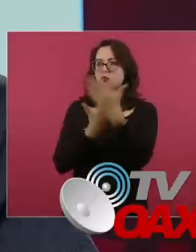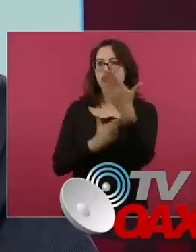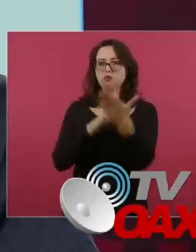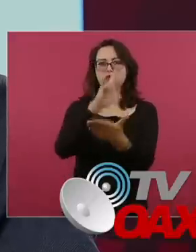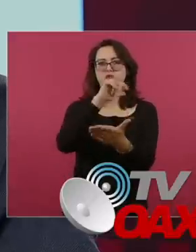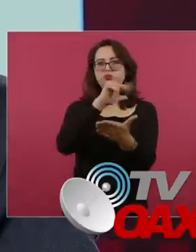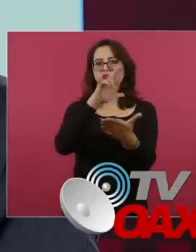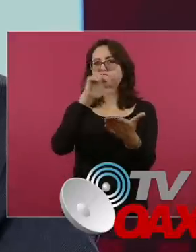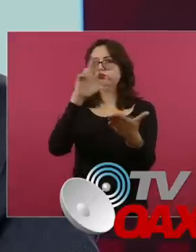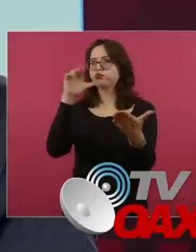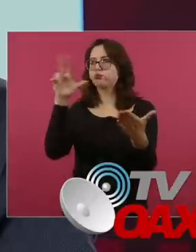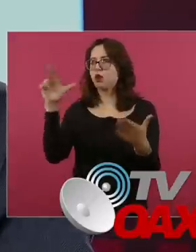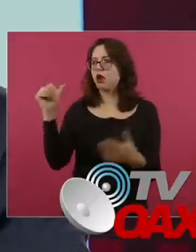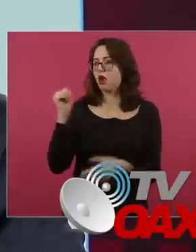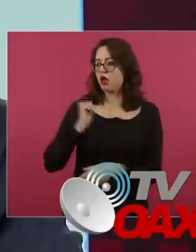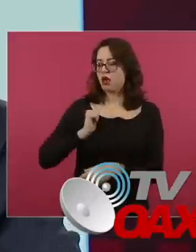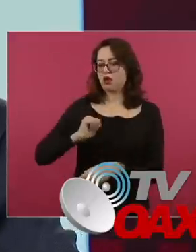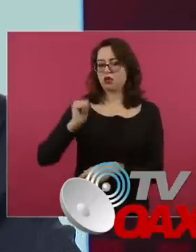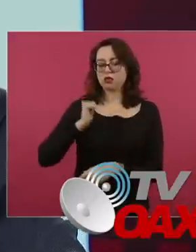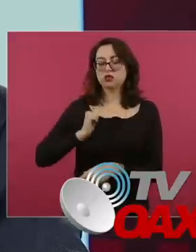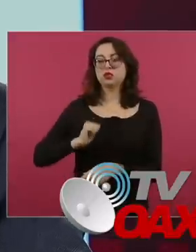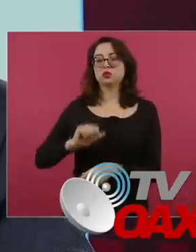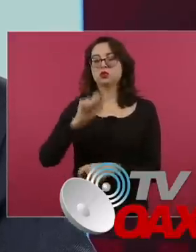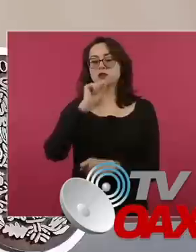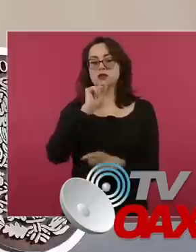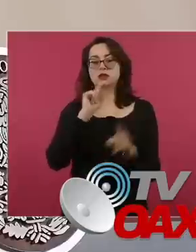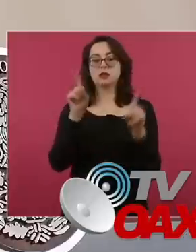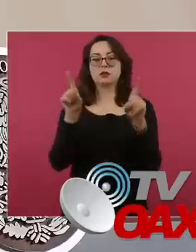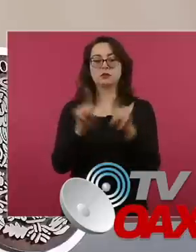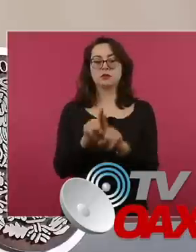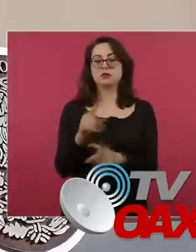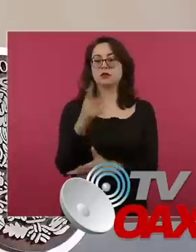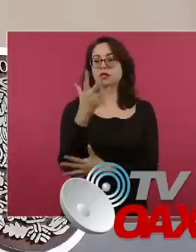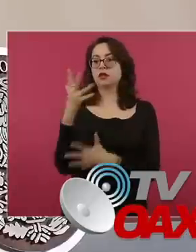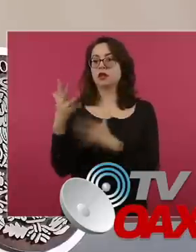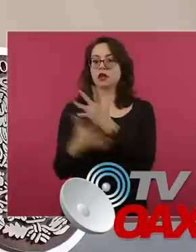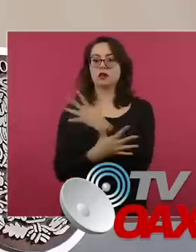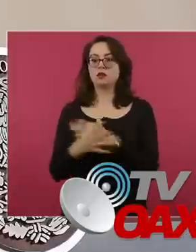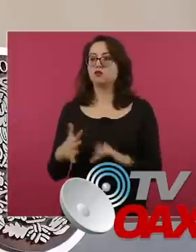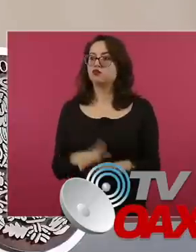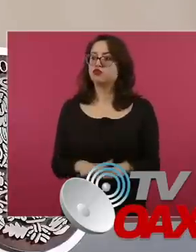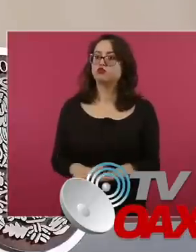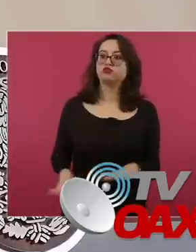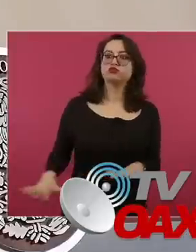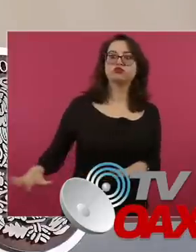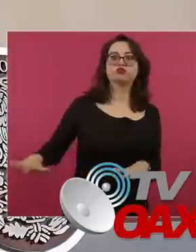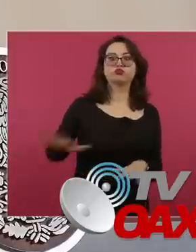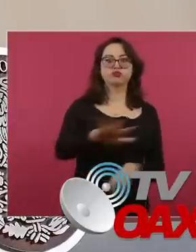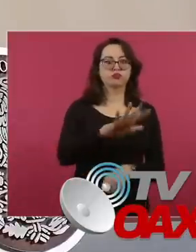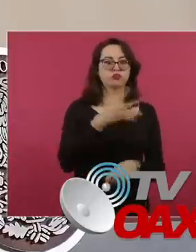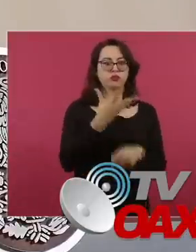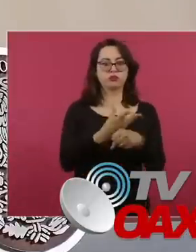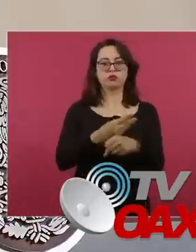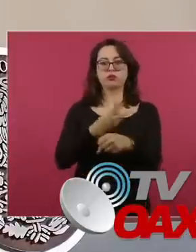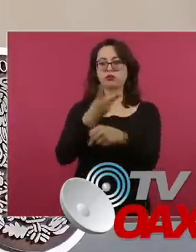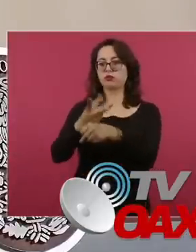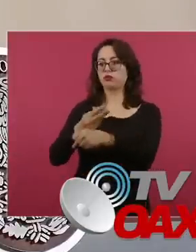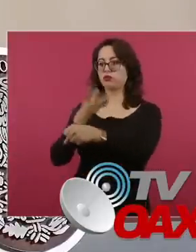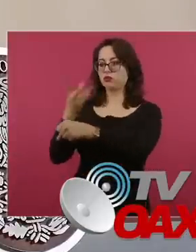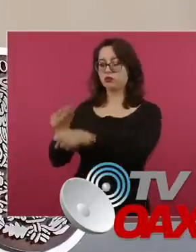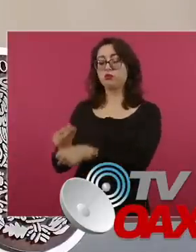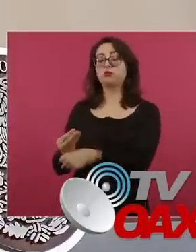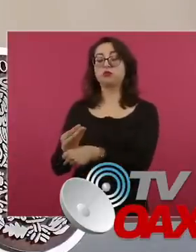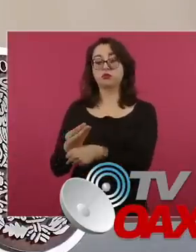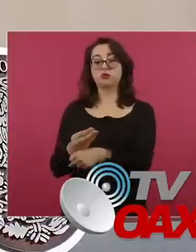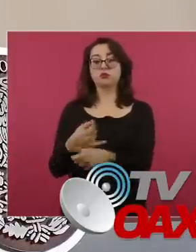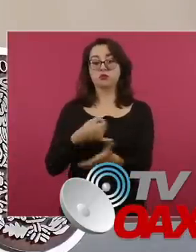rupestre y también terrazas que habilitaron los grupos humanos en el territorio para el desarrollo de